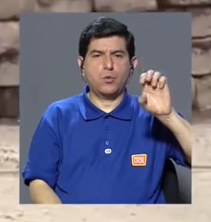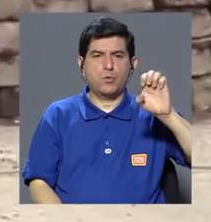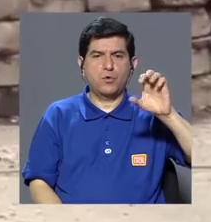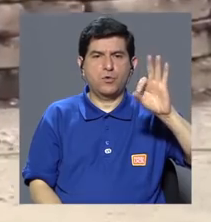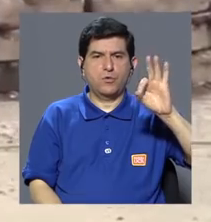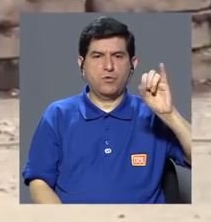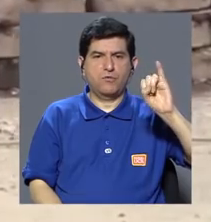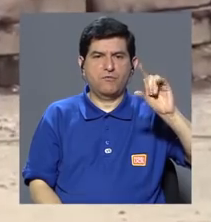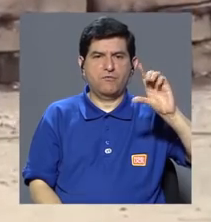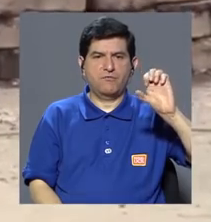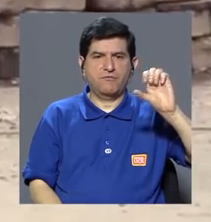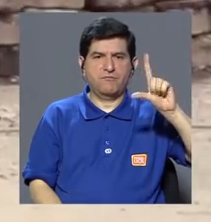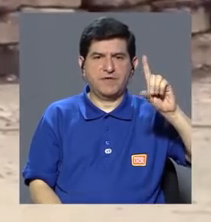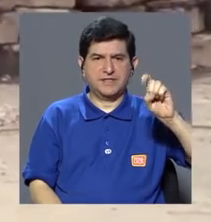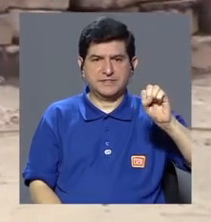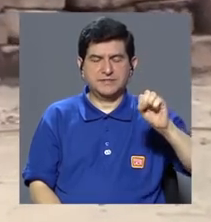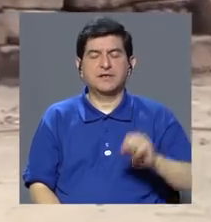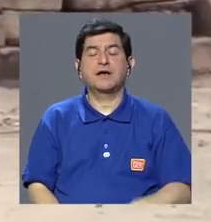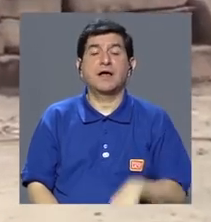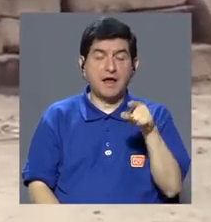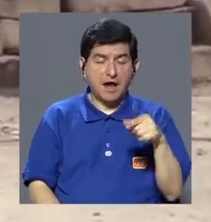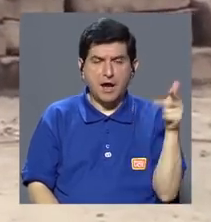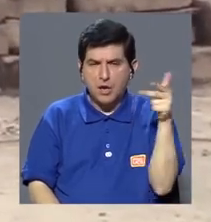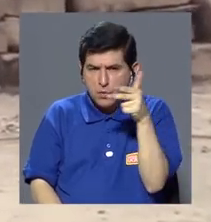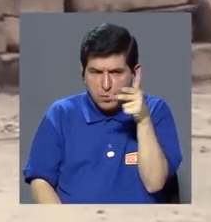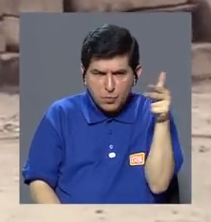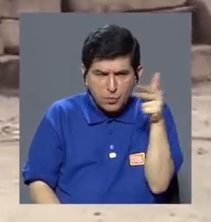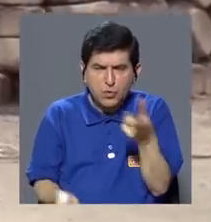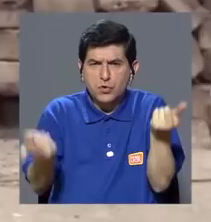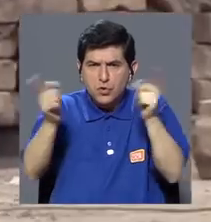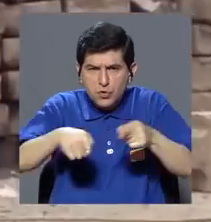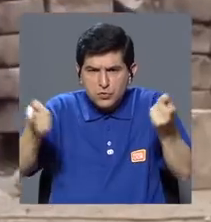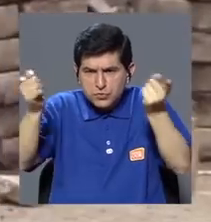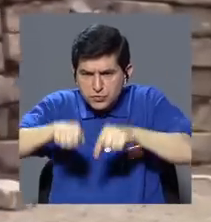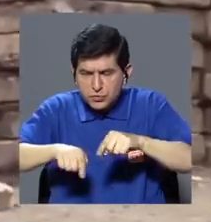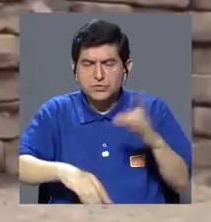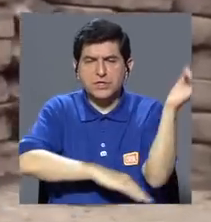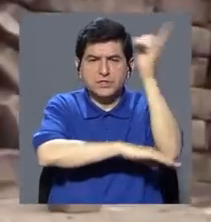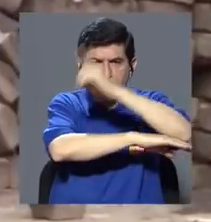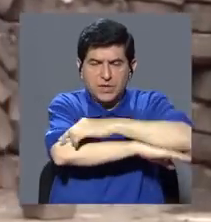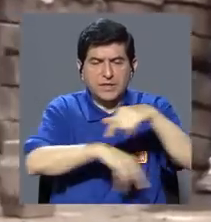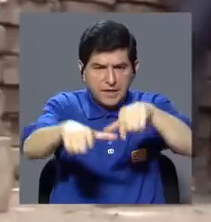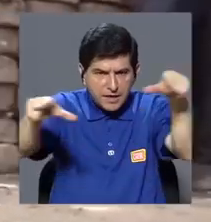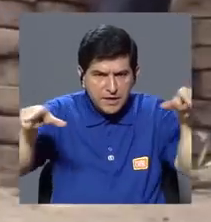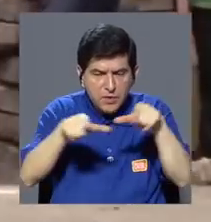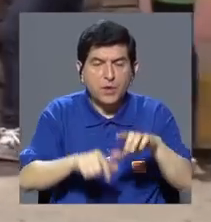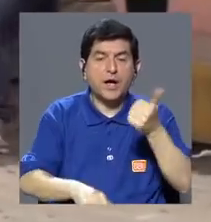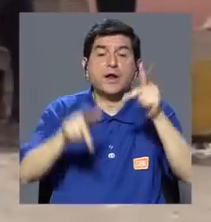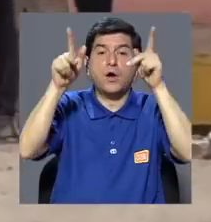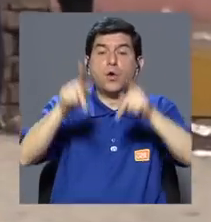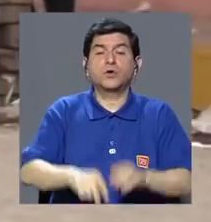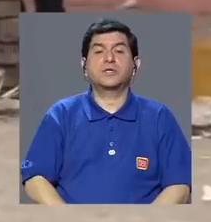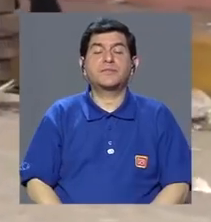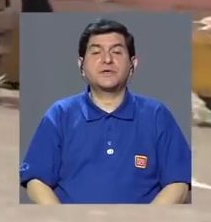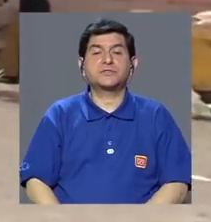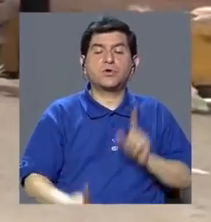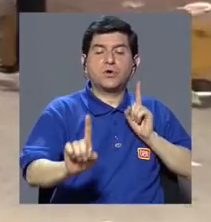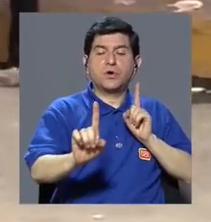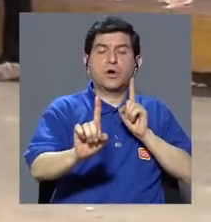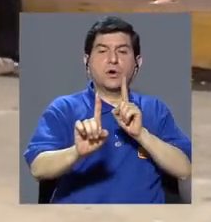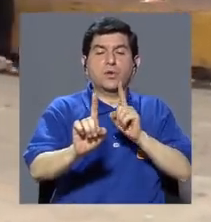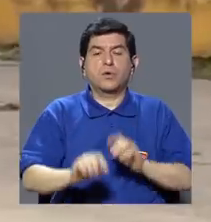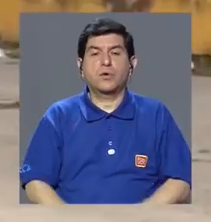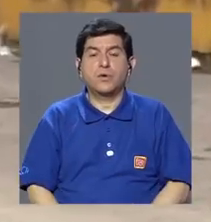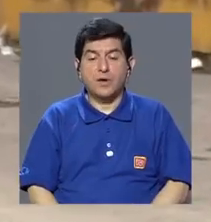hecho como decía él iba agravando los acontecimientos que estaban pasando este día en bluefin y otra persona que venía detrás de él grabó